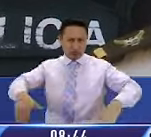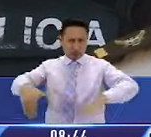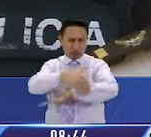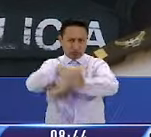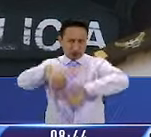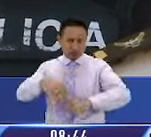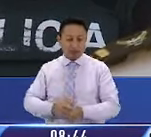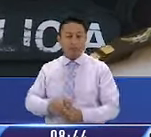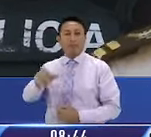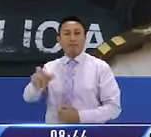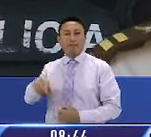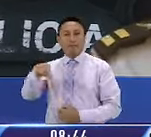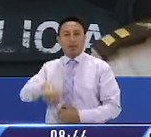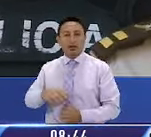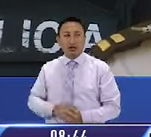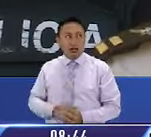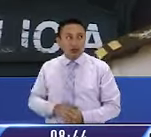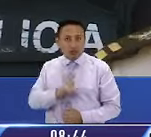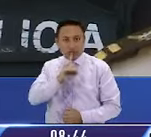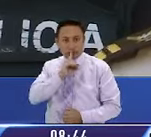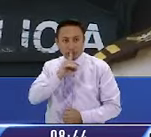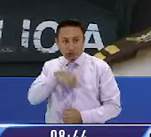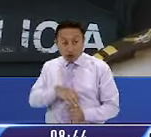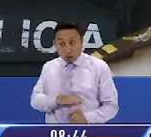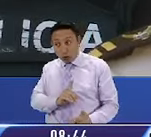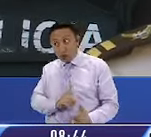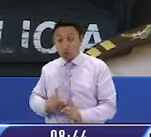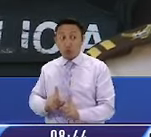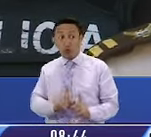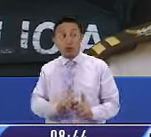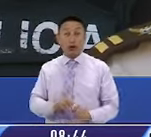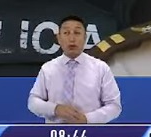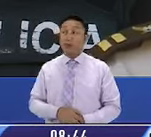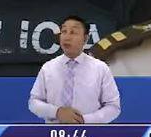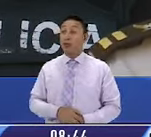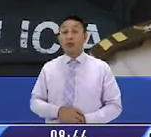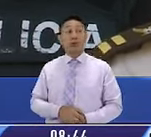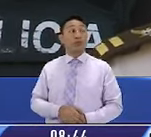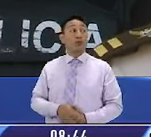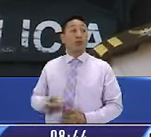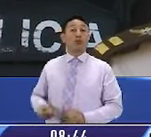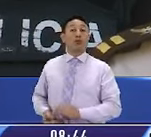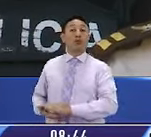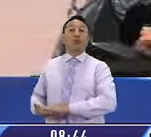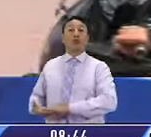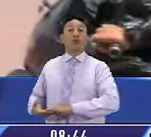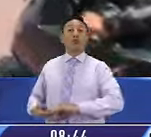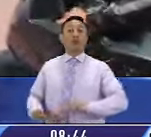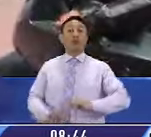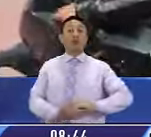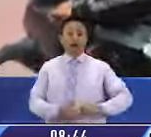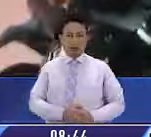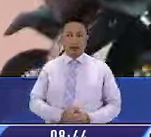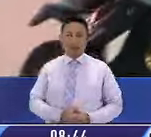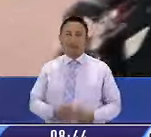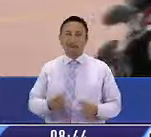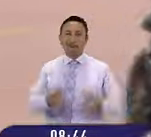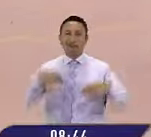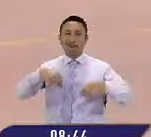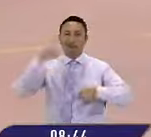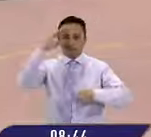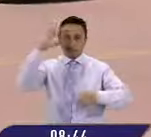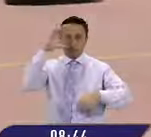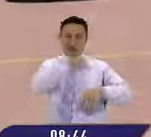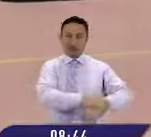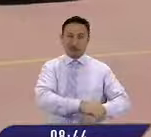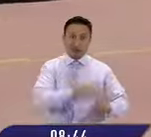Esta persona se mimetizaba justamente para poder realizar este tipo de actividad ilícita. Pero la acción oportuna no permitió que